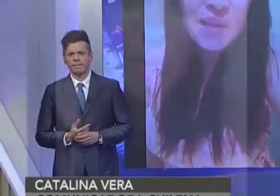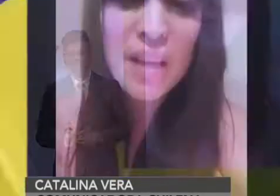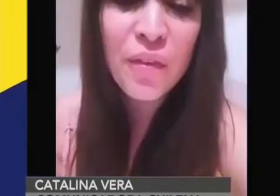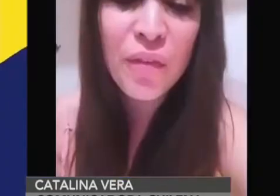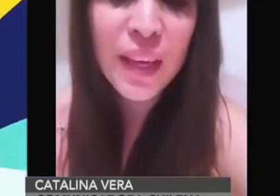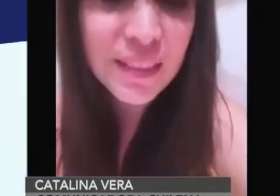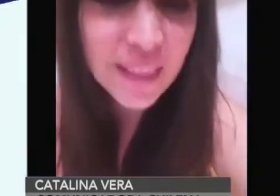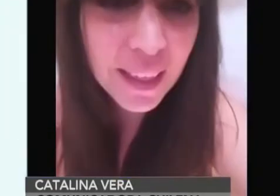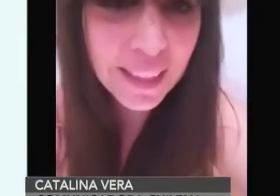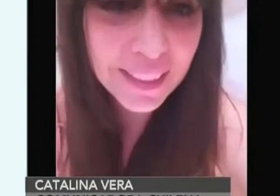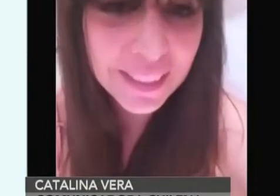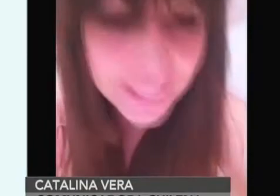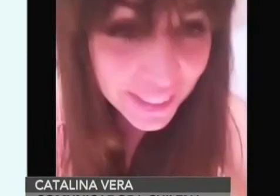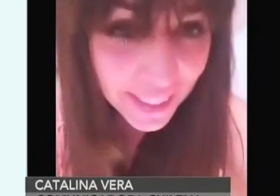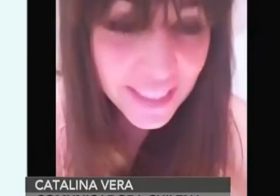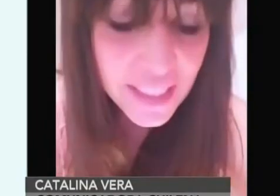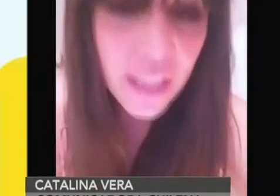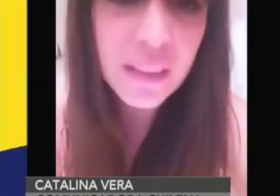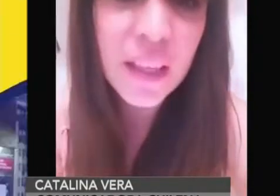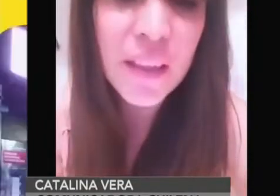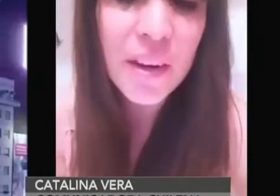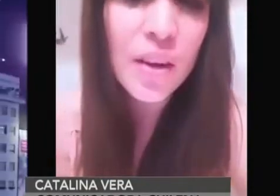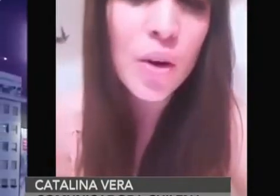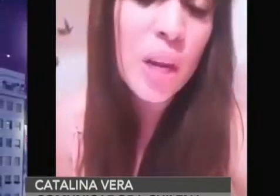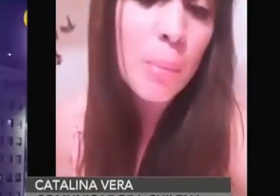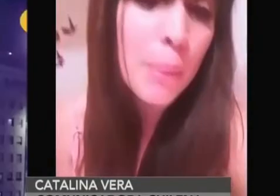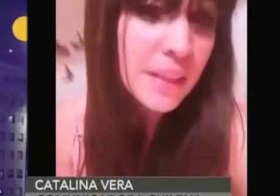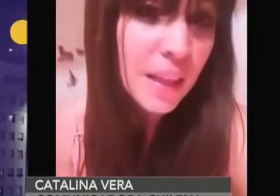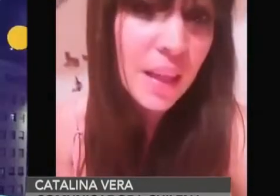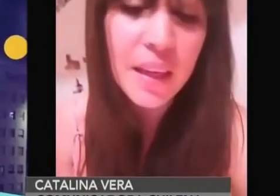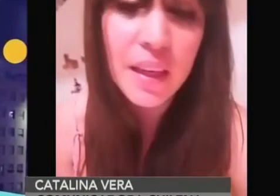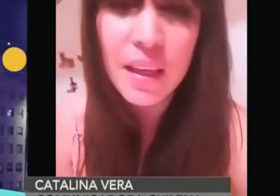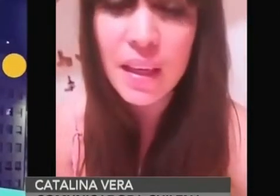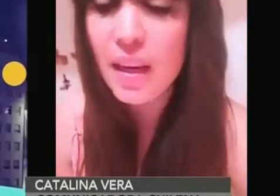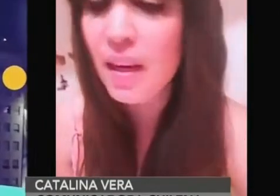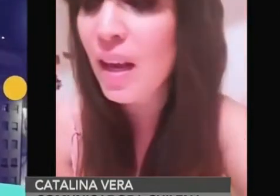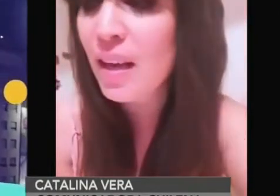Hay muchas fiestas clandestinas, hay gente que de verdad no respeta